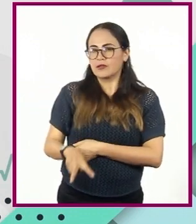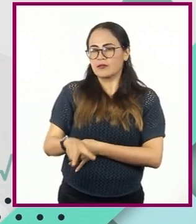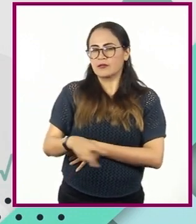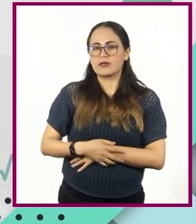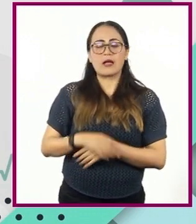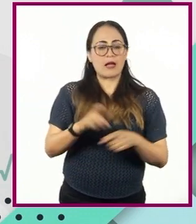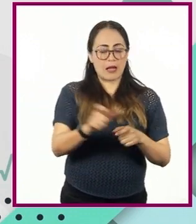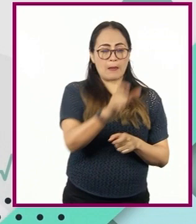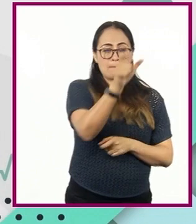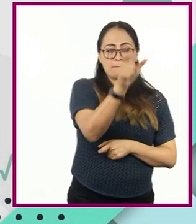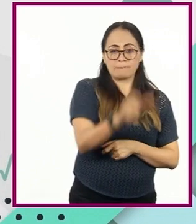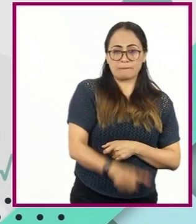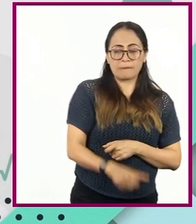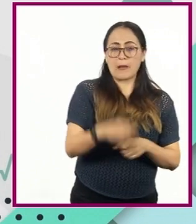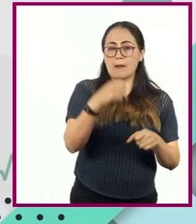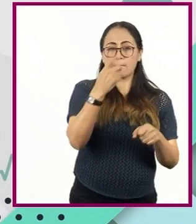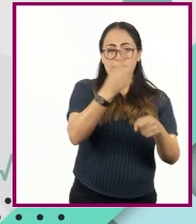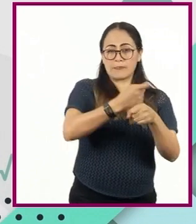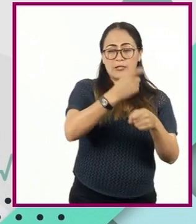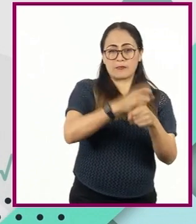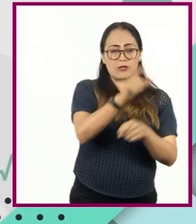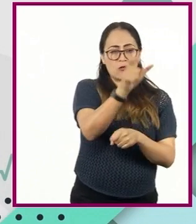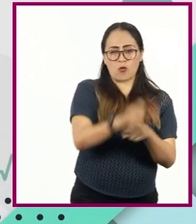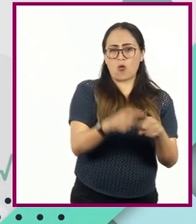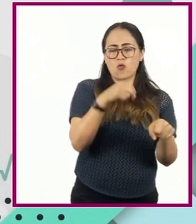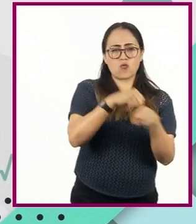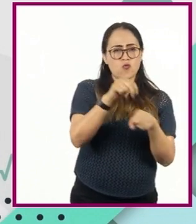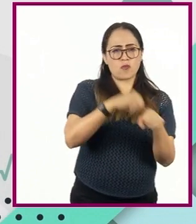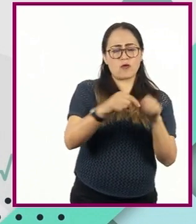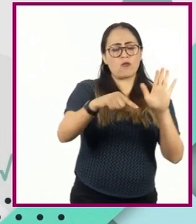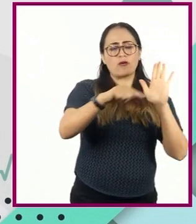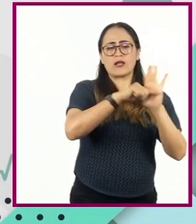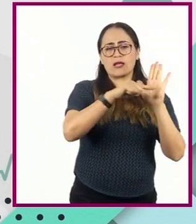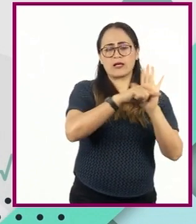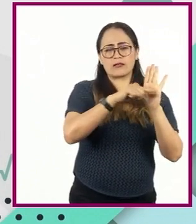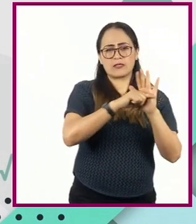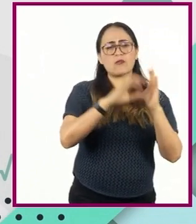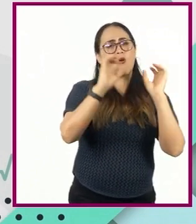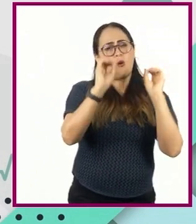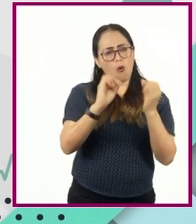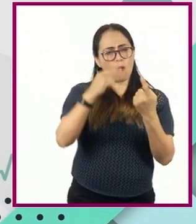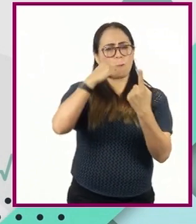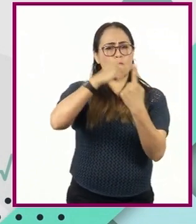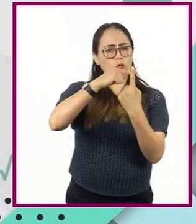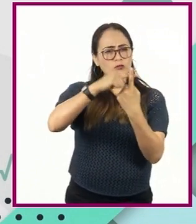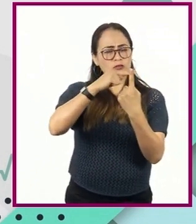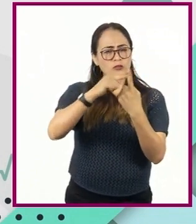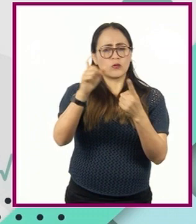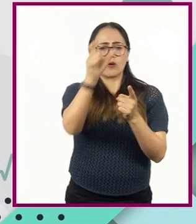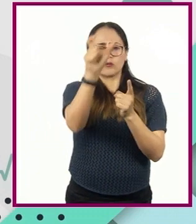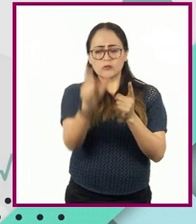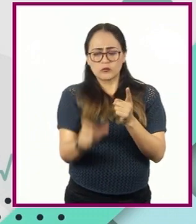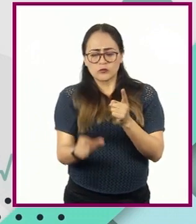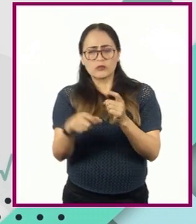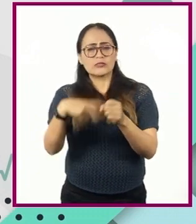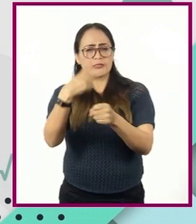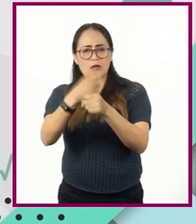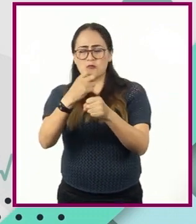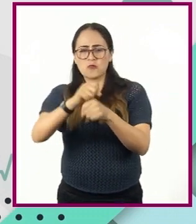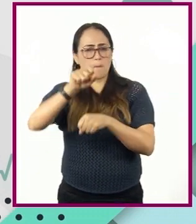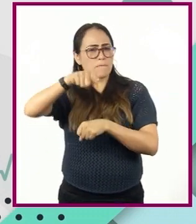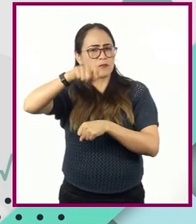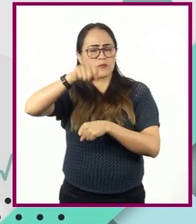que el primer factor del producto es un número entero negativo o positivo, y el segundo es el mismo